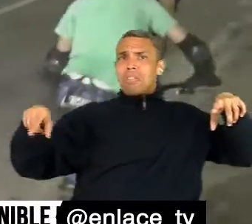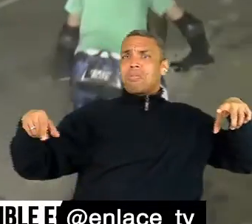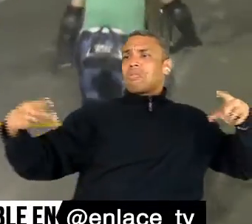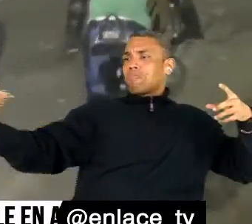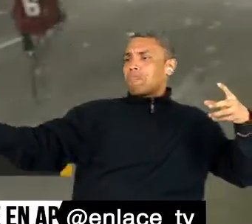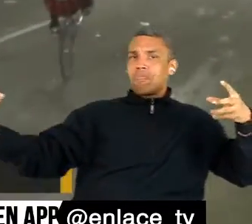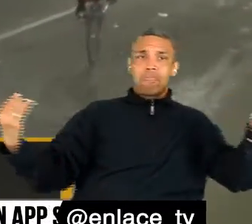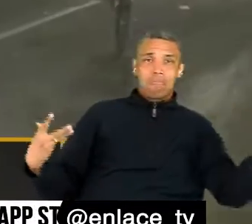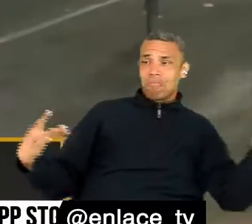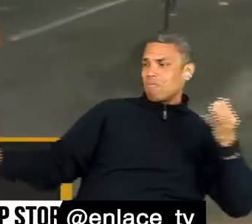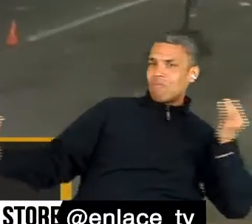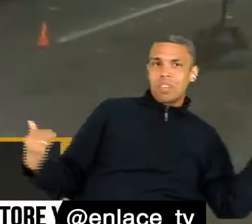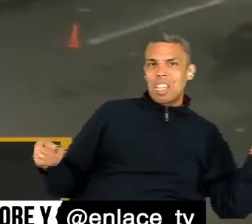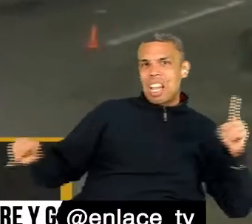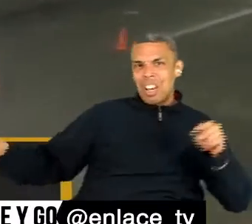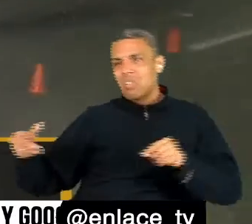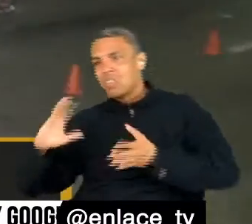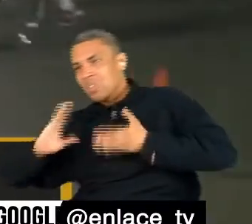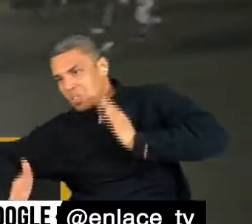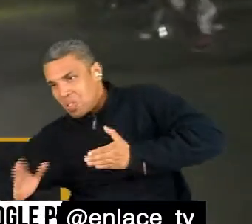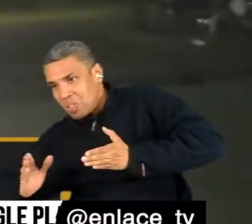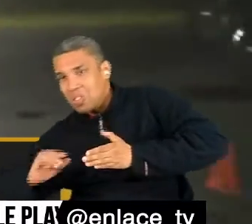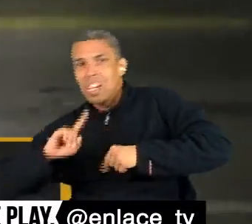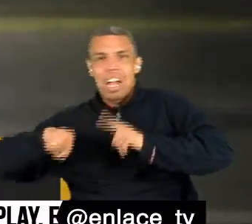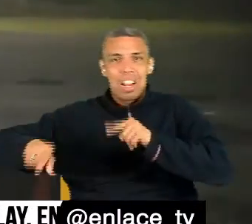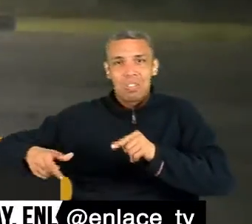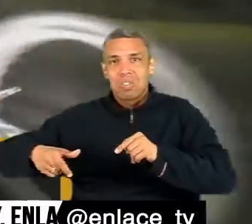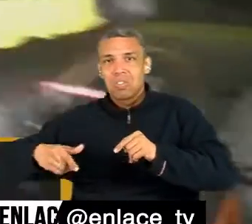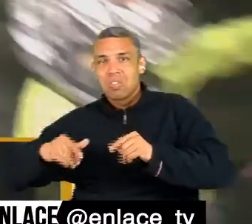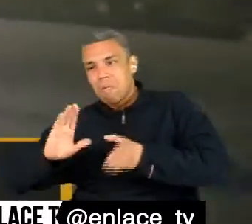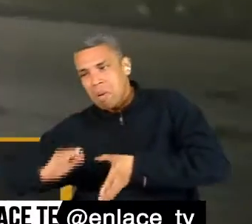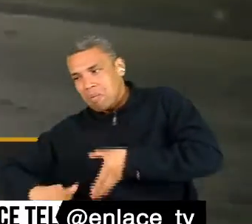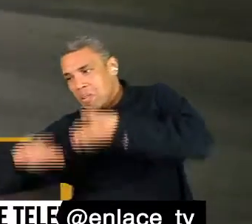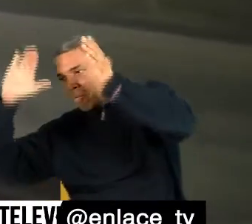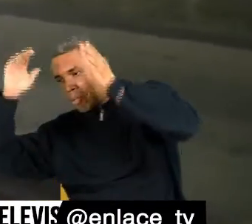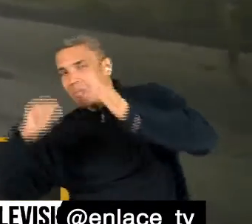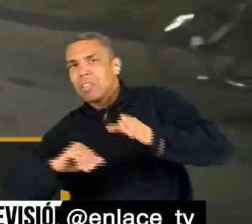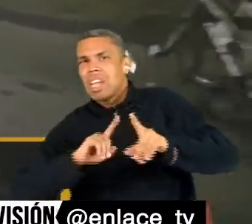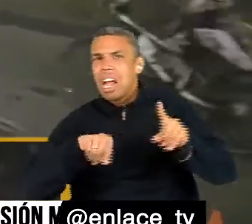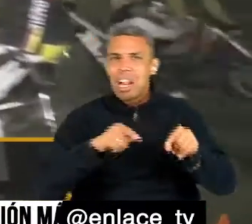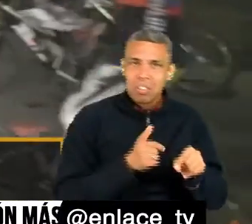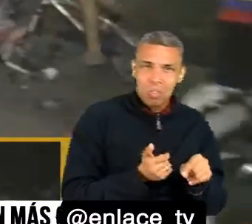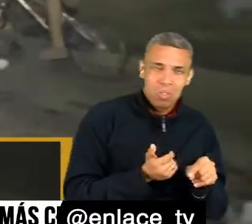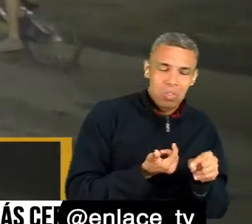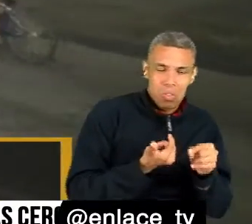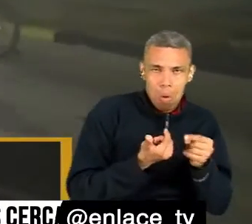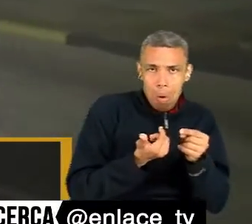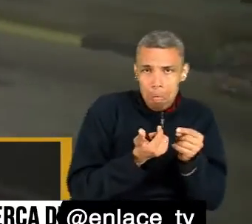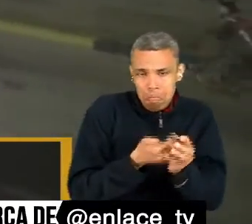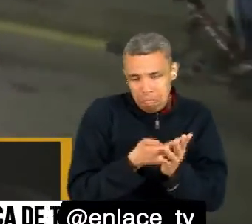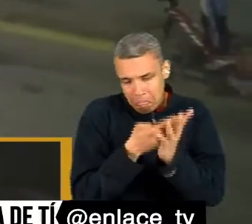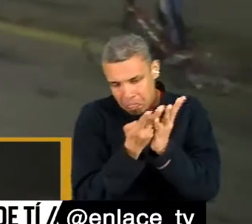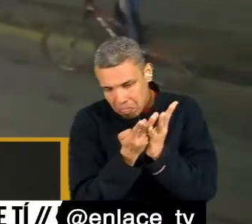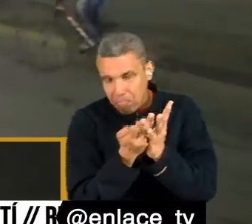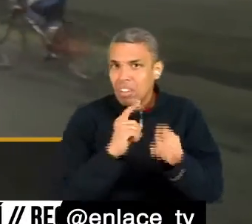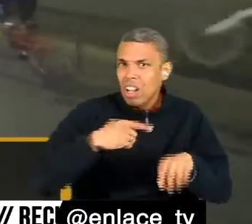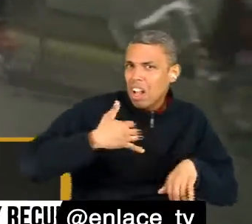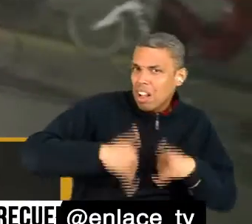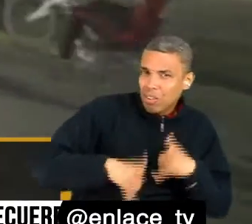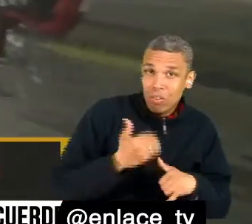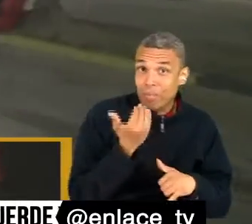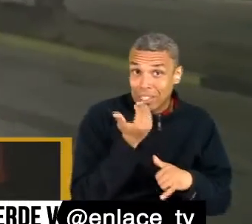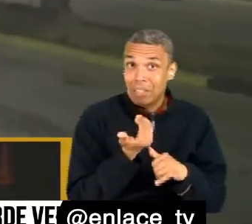funcional, niños en juegos infantiles, de mesa y piso. Y así se cumplió la jornada nocturna de Ruta 65 en su primer